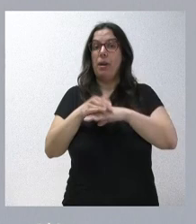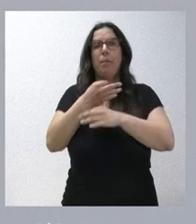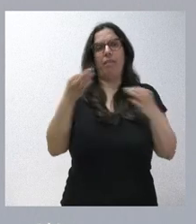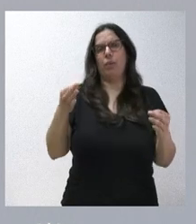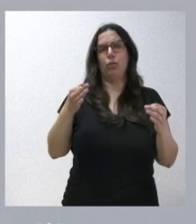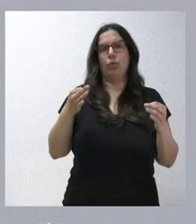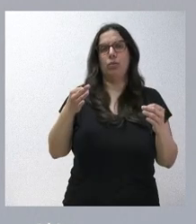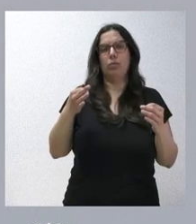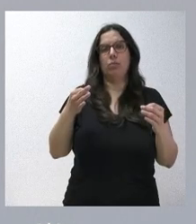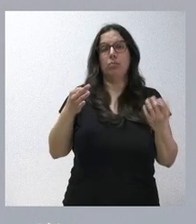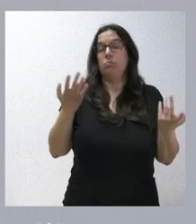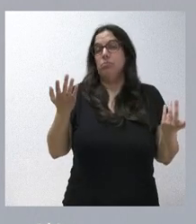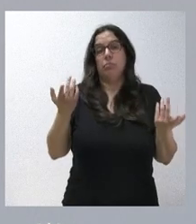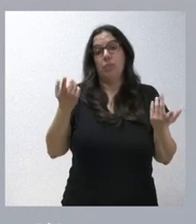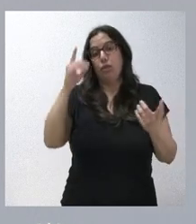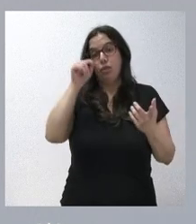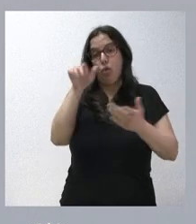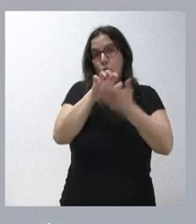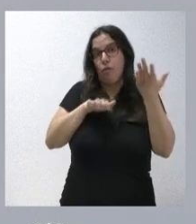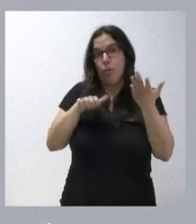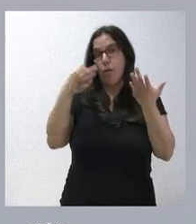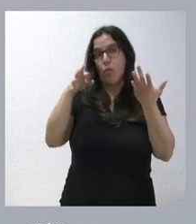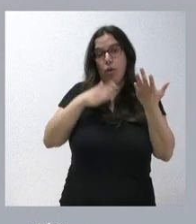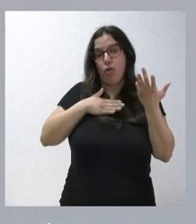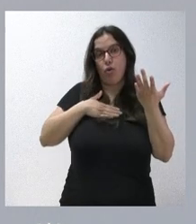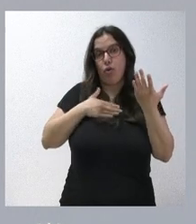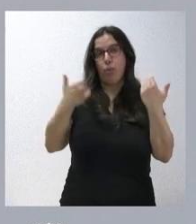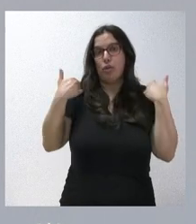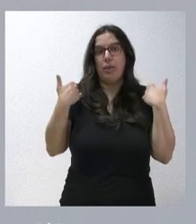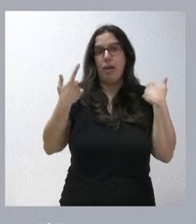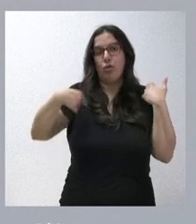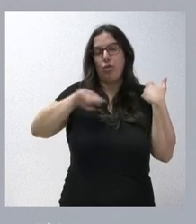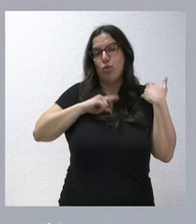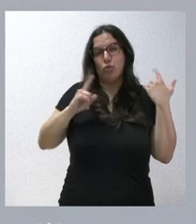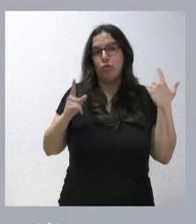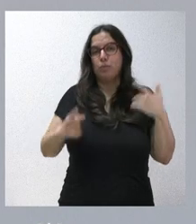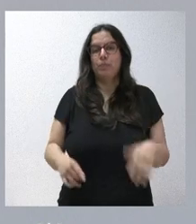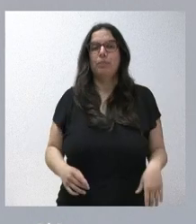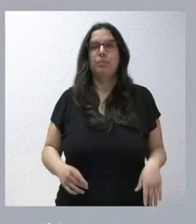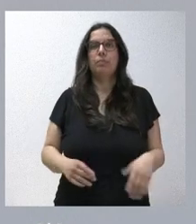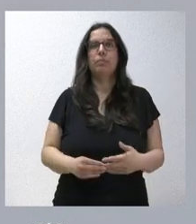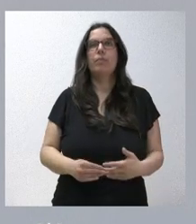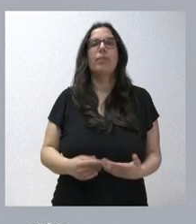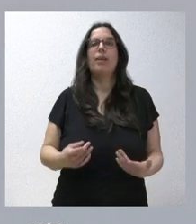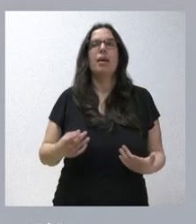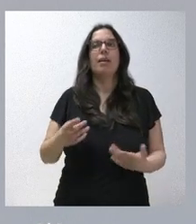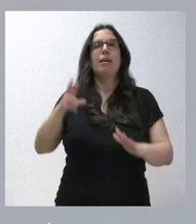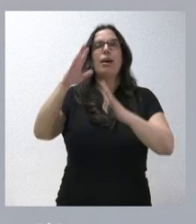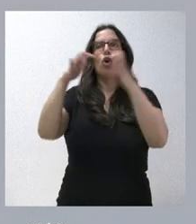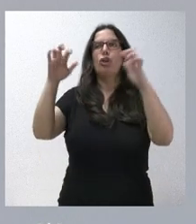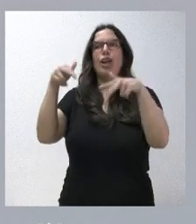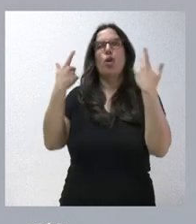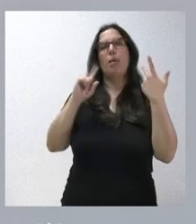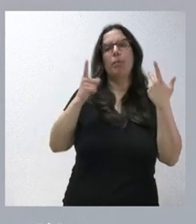créditos existen Y esa es nuestra posición que nos corresponde y que nos da el reglamento del parlamento no nos da la posibilidad